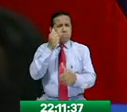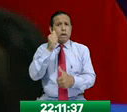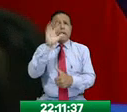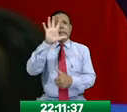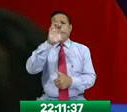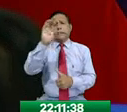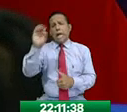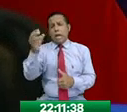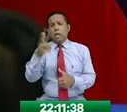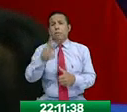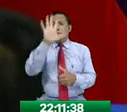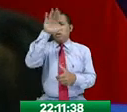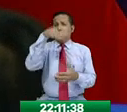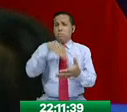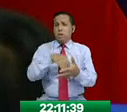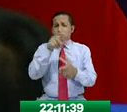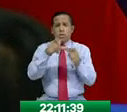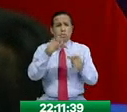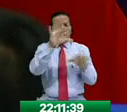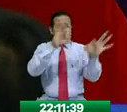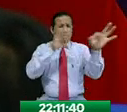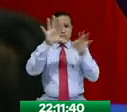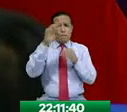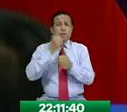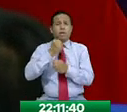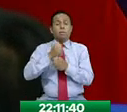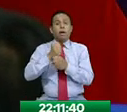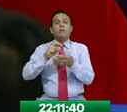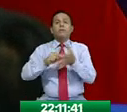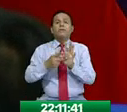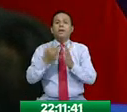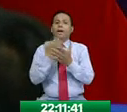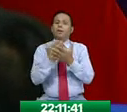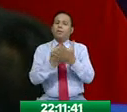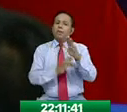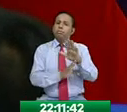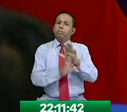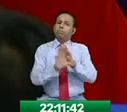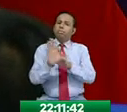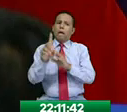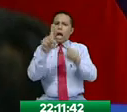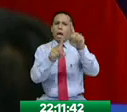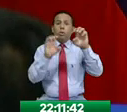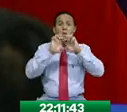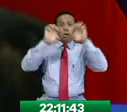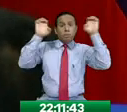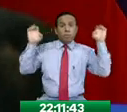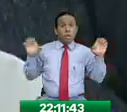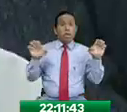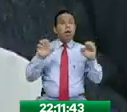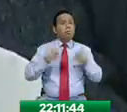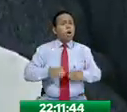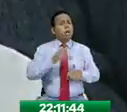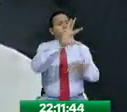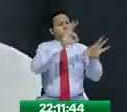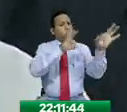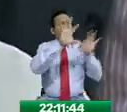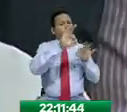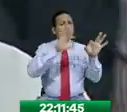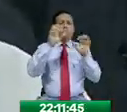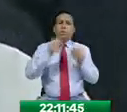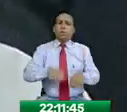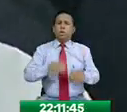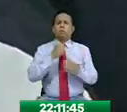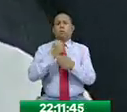Para reactivar y obviamente pidiéndole siempre a las compañías que participen que utilicen mano de obra local. Hablando de